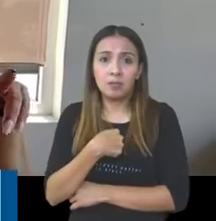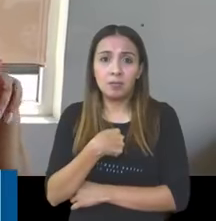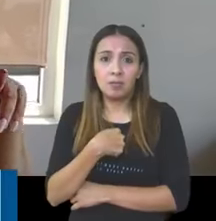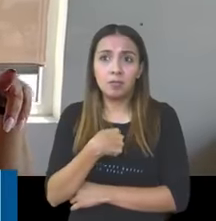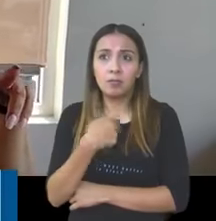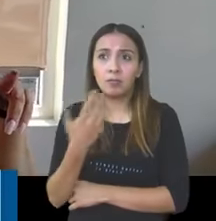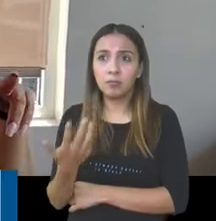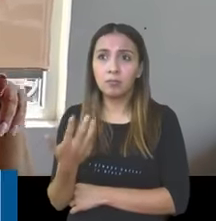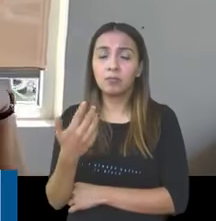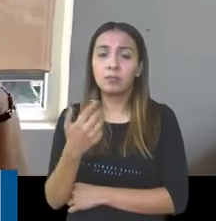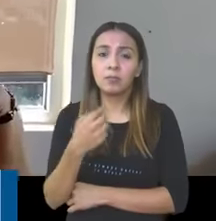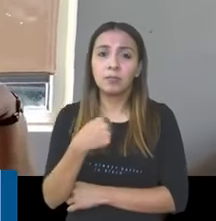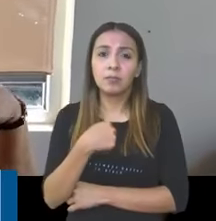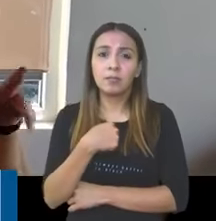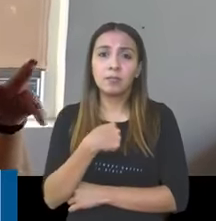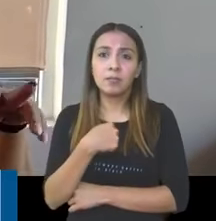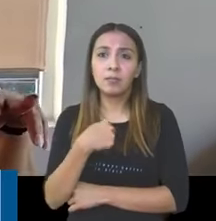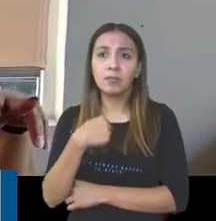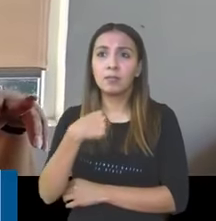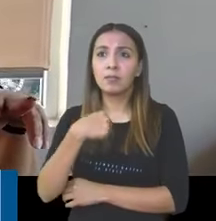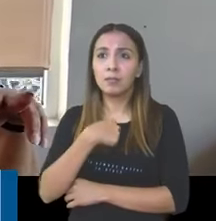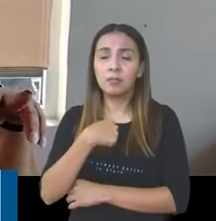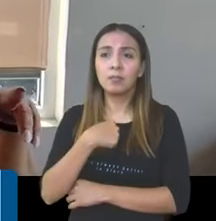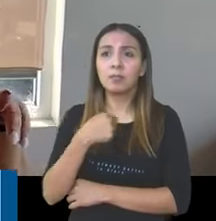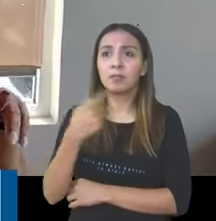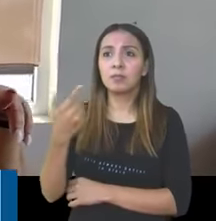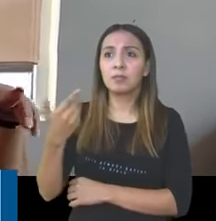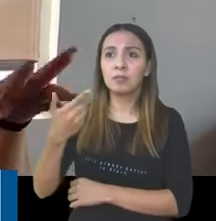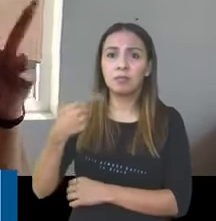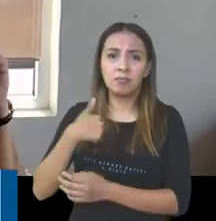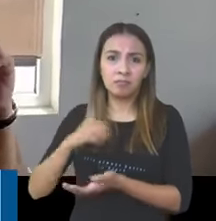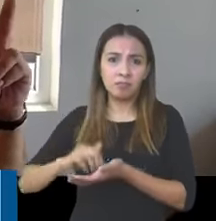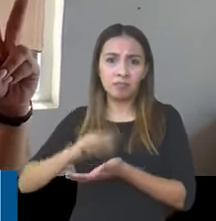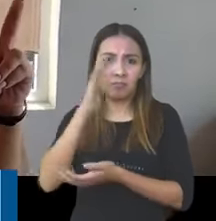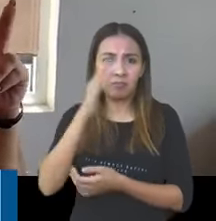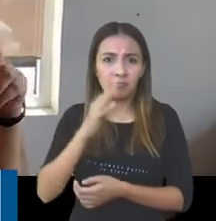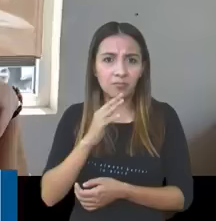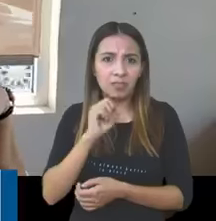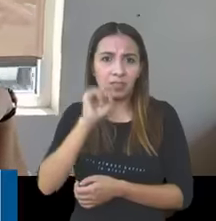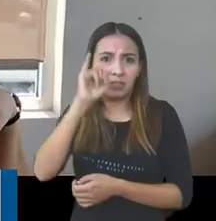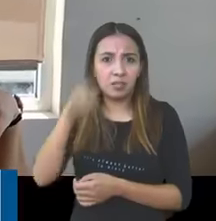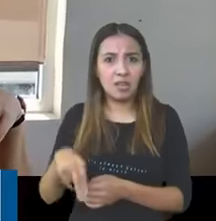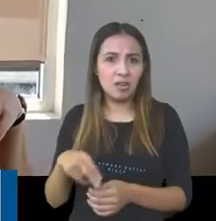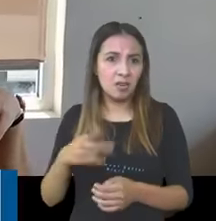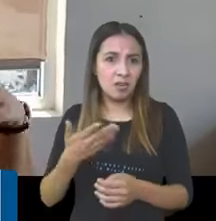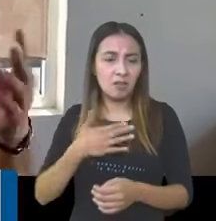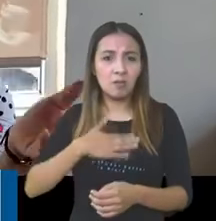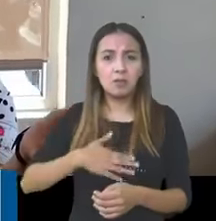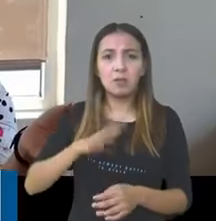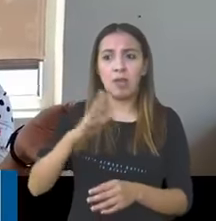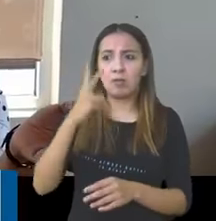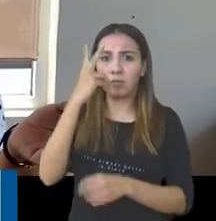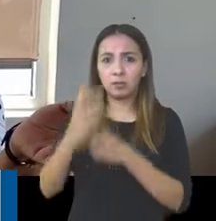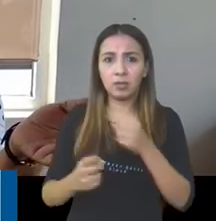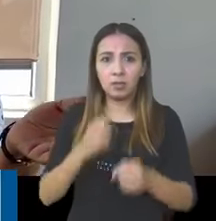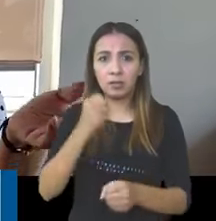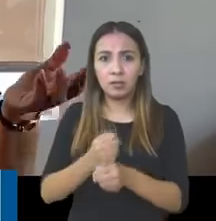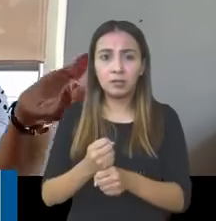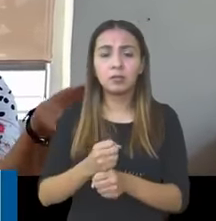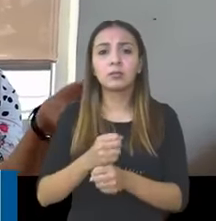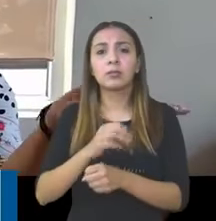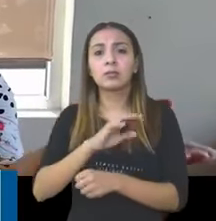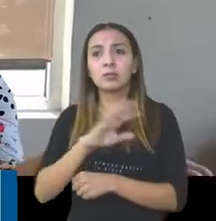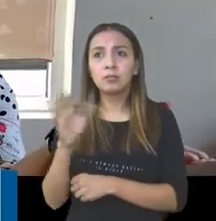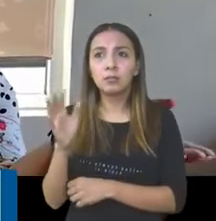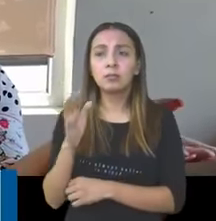a mí me despidieron injustificadamente, ya va para 2 años. Pero aquí el meollo